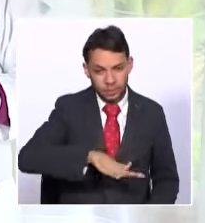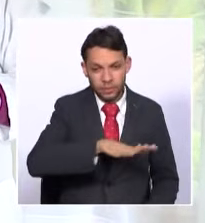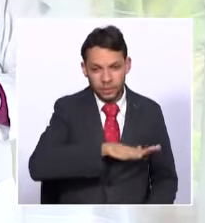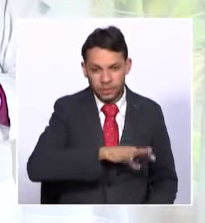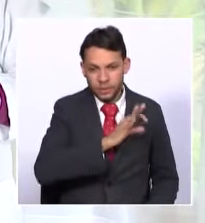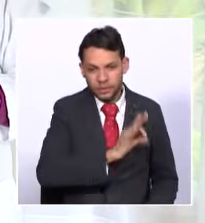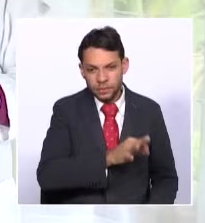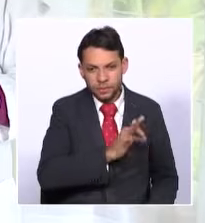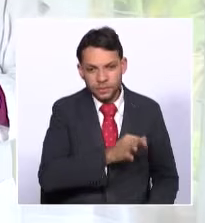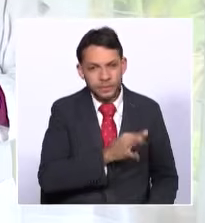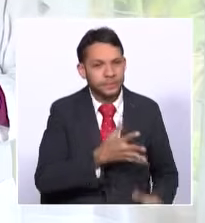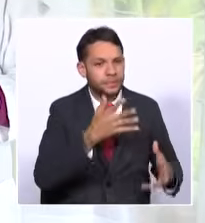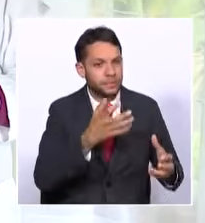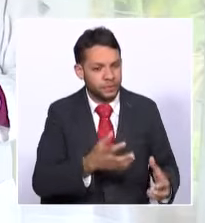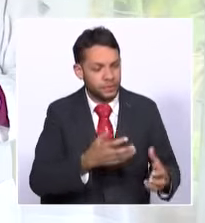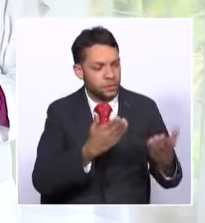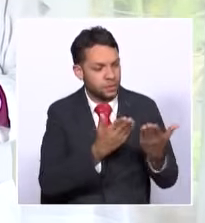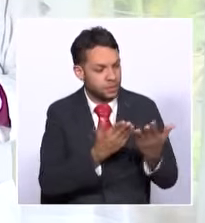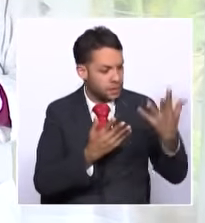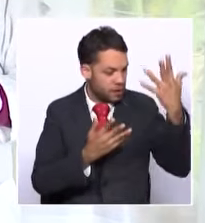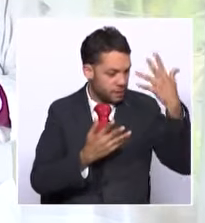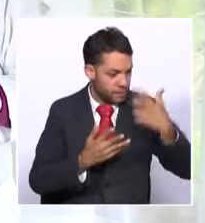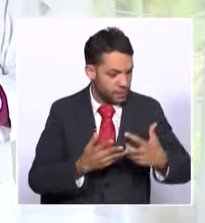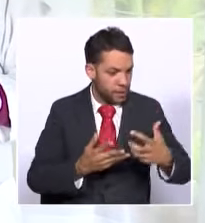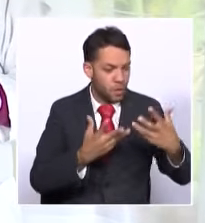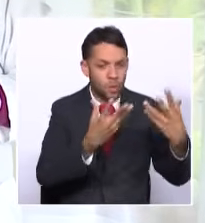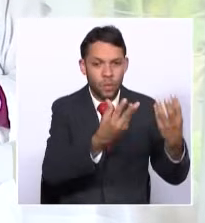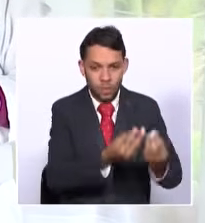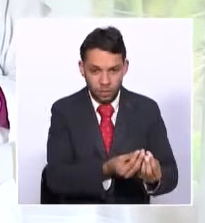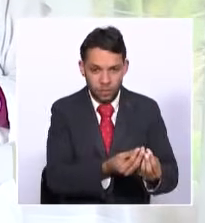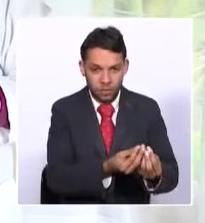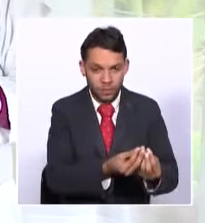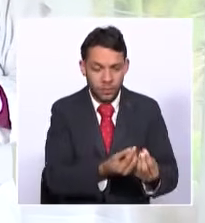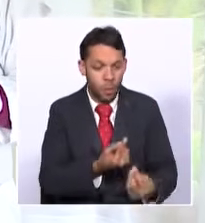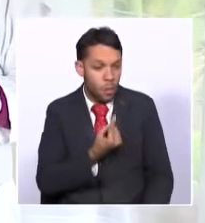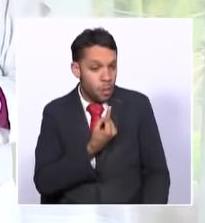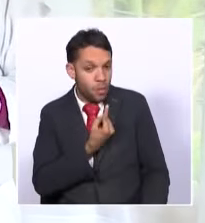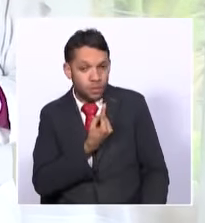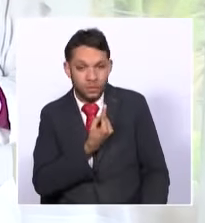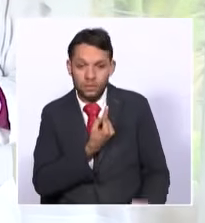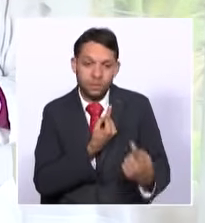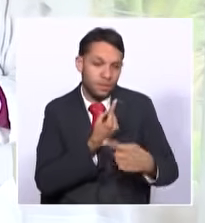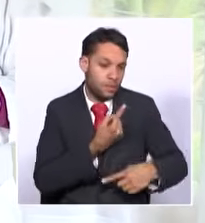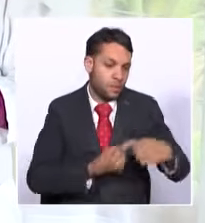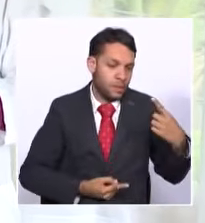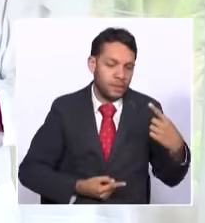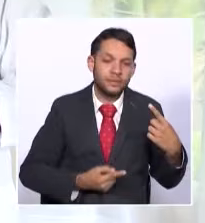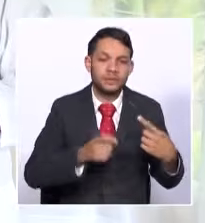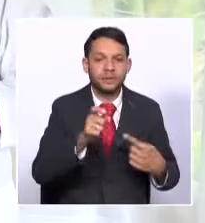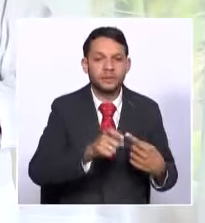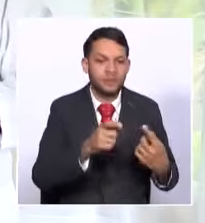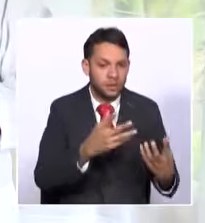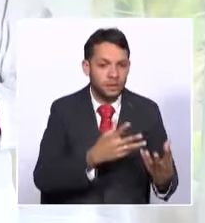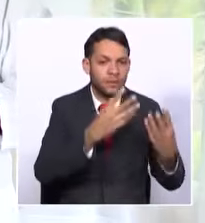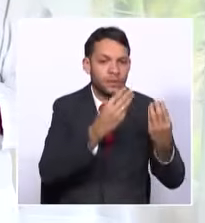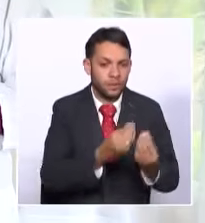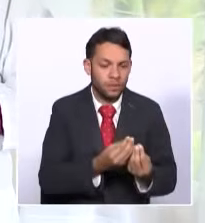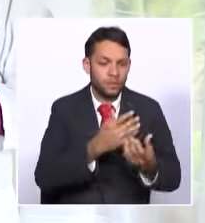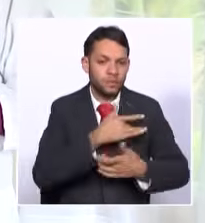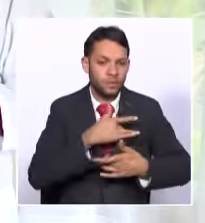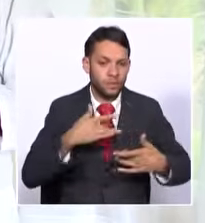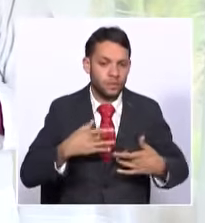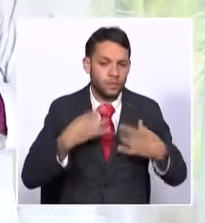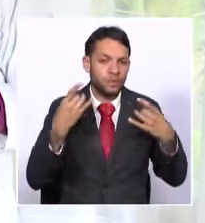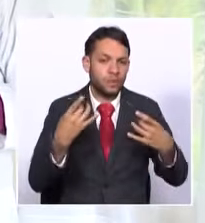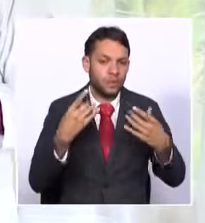siempre tratamos y estudiamos los pacientes en grupo? Porque solo en grupo podemos definir el manejo del dolor. Y es